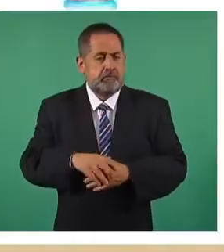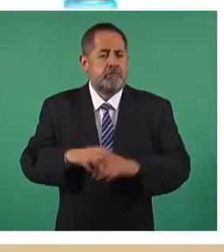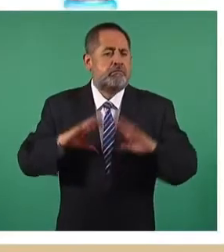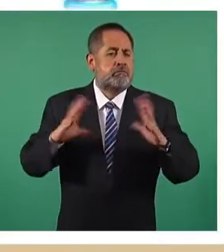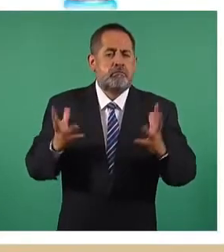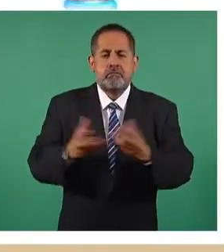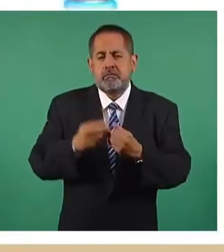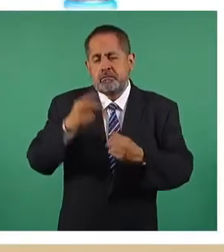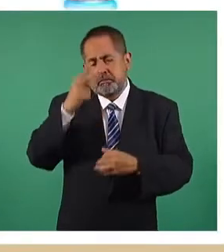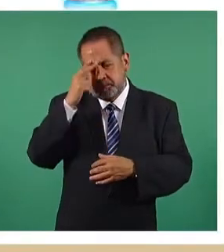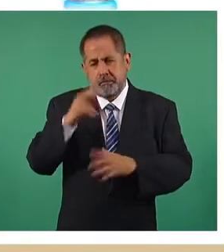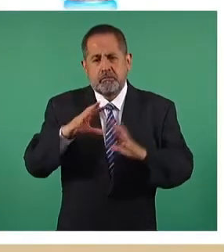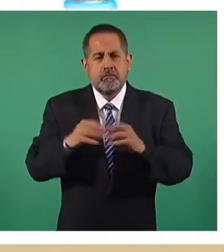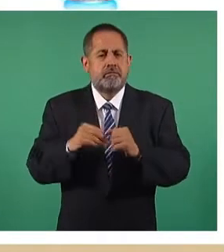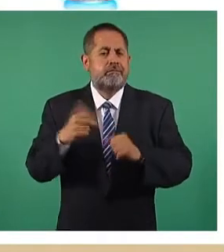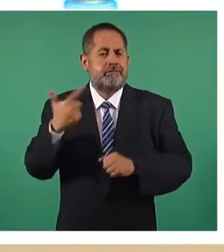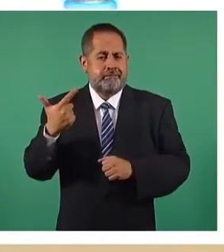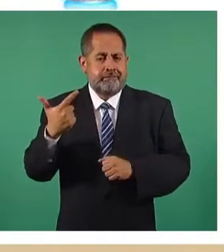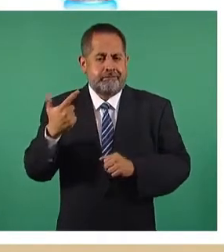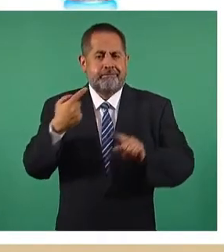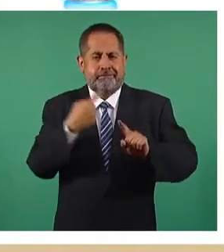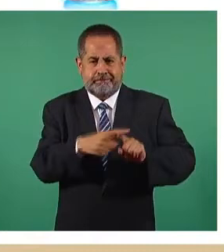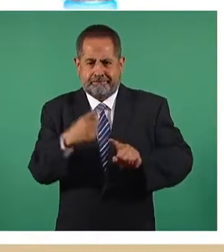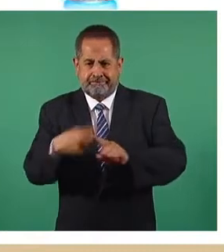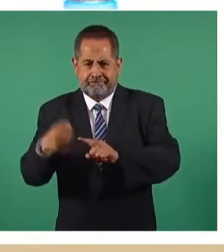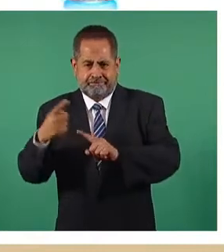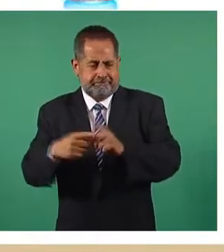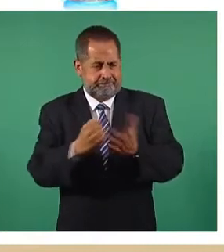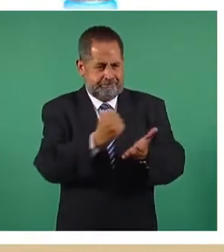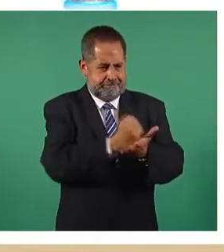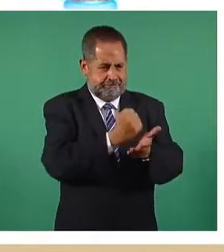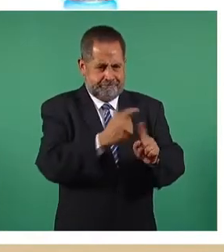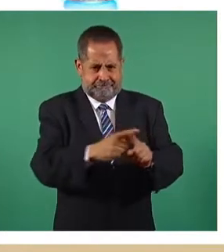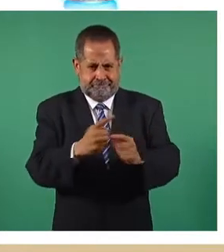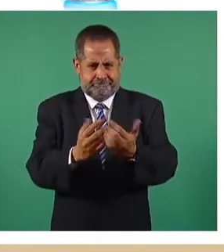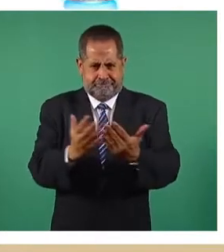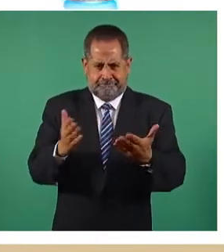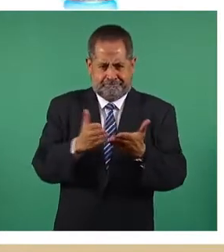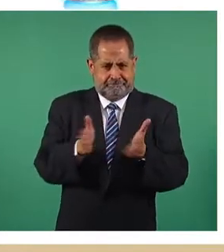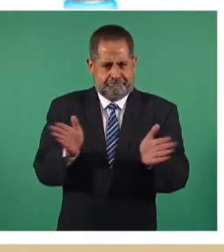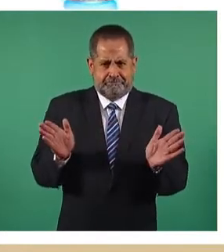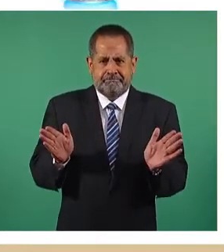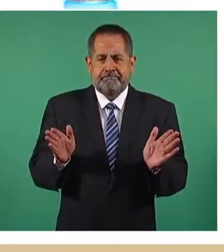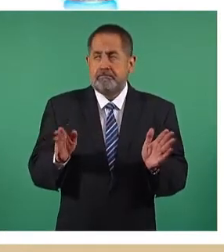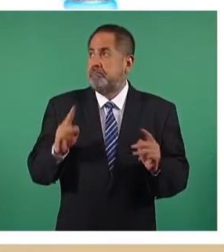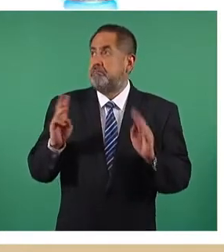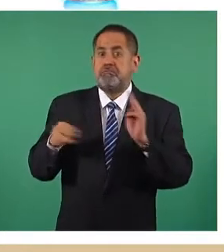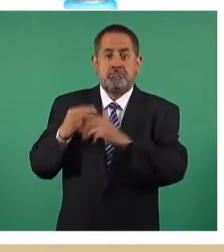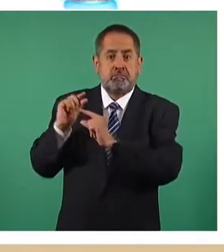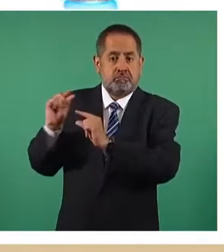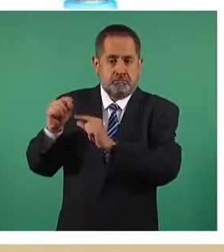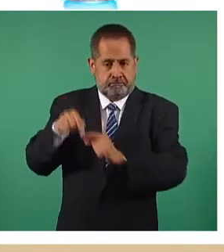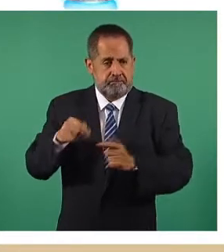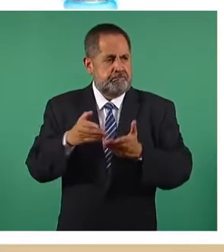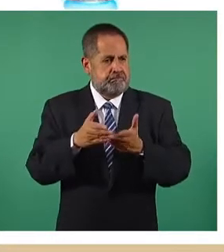en México 7 vacunas, que es uno de los portafolios más amplios del mundo. La siguiente, por favor.